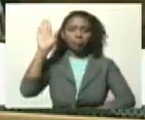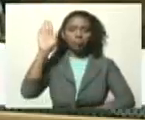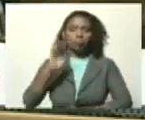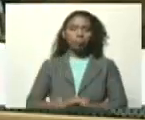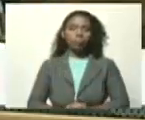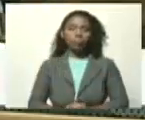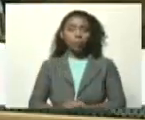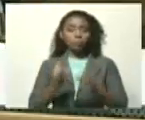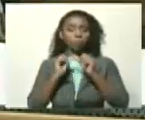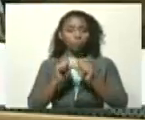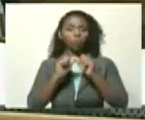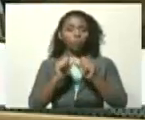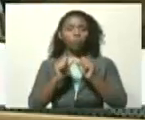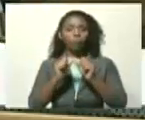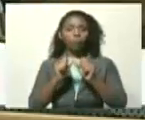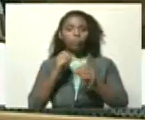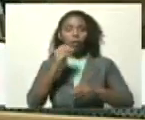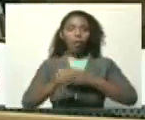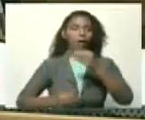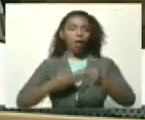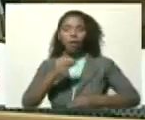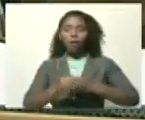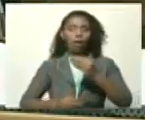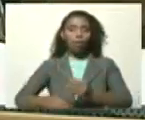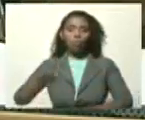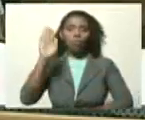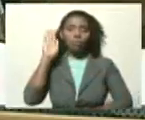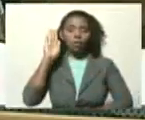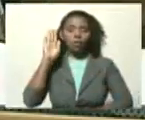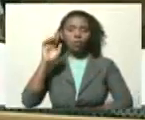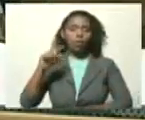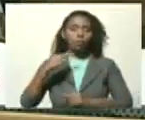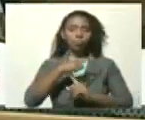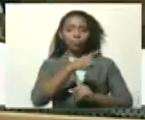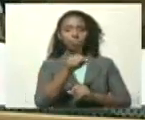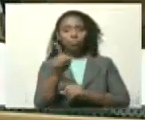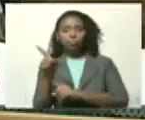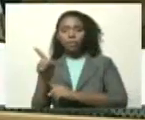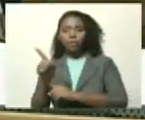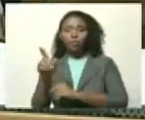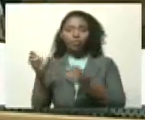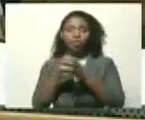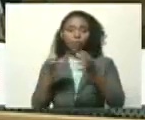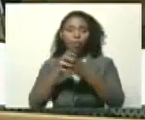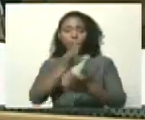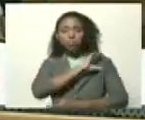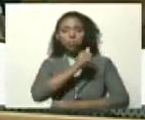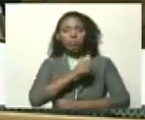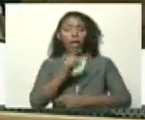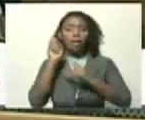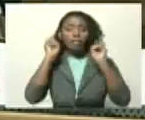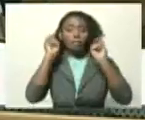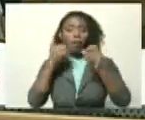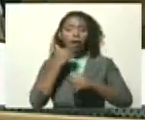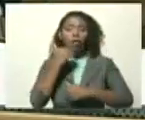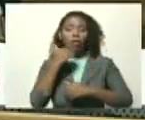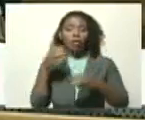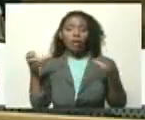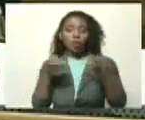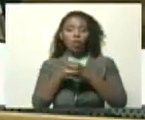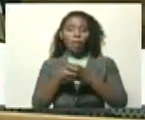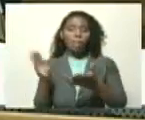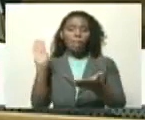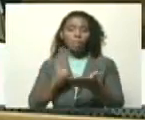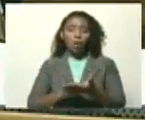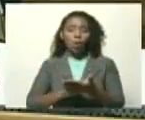a continuación tomará juramento al resto de la Junta Directiva. Y en caso de tratarse de la sesión de